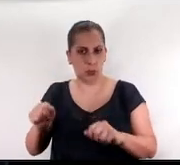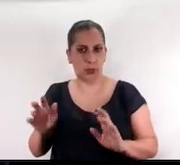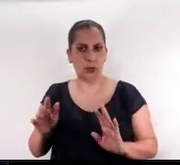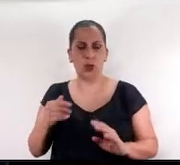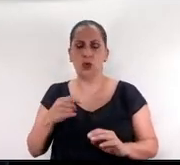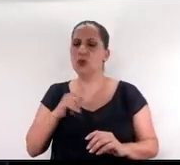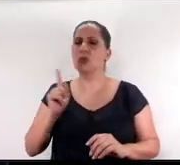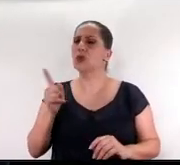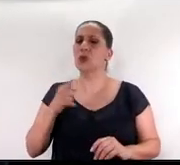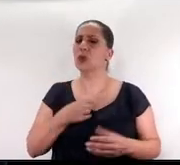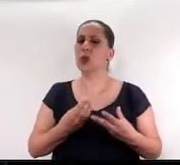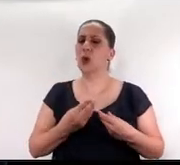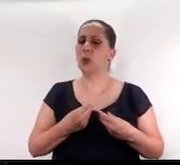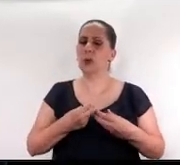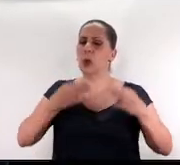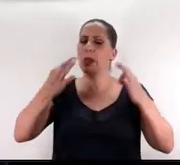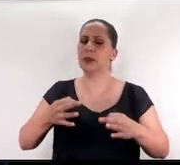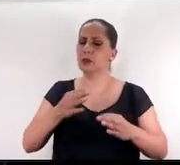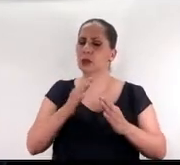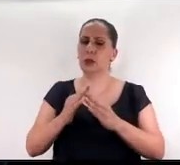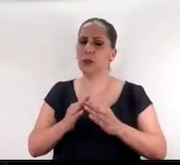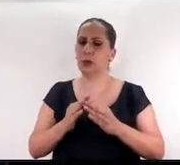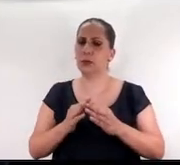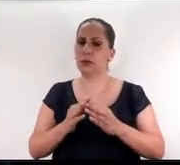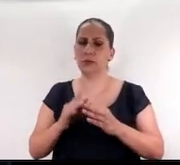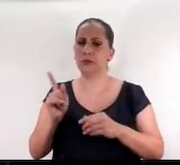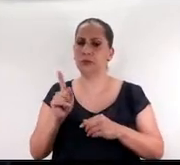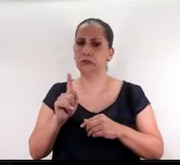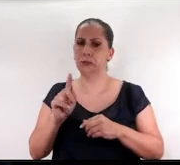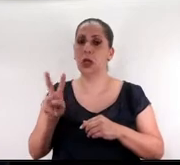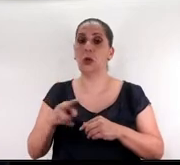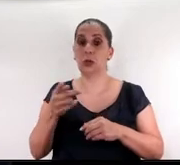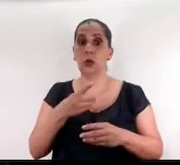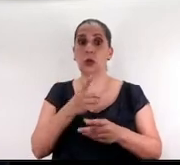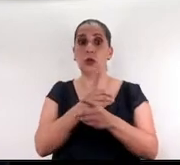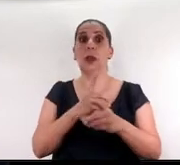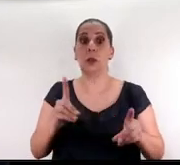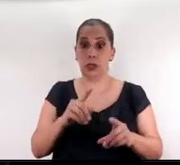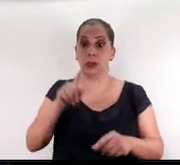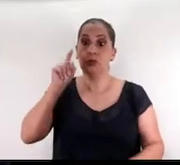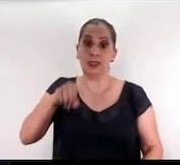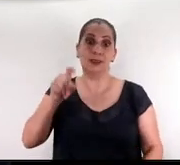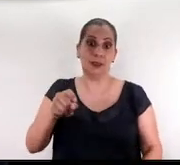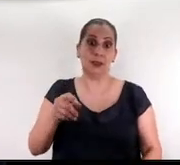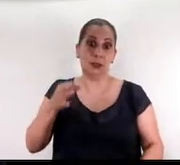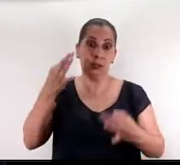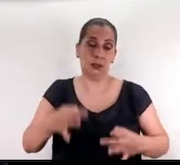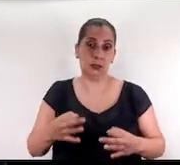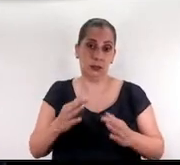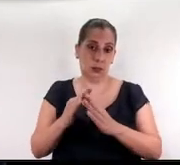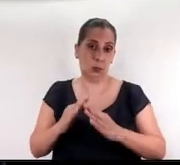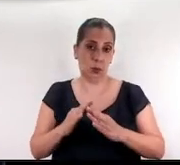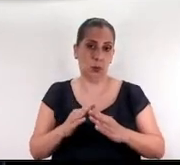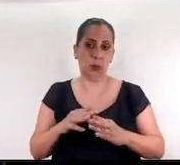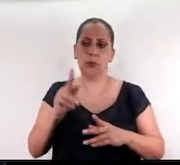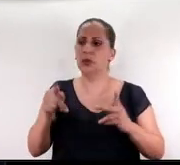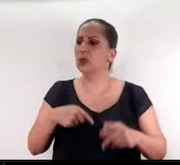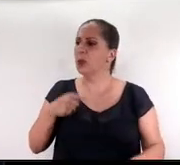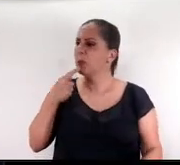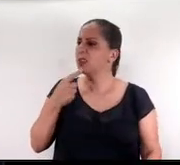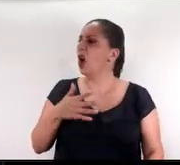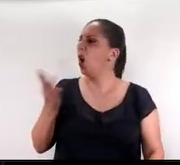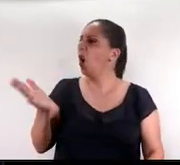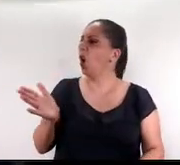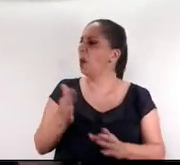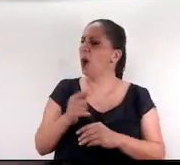la decisión del pueblo. Al contrario, una democracia requiere la decisión del pueblo. Cuando la gente me dice, pero ¿cómo vas a